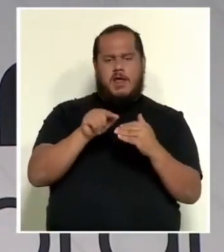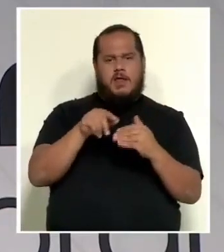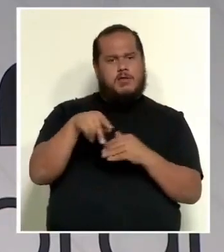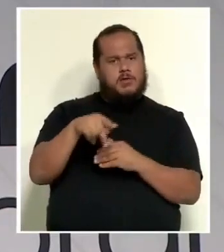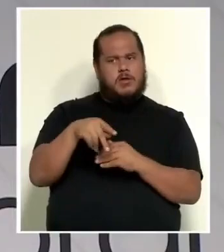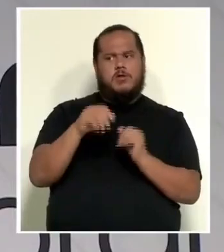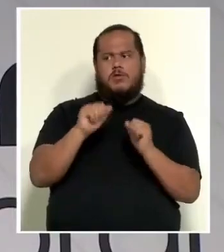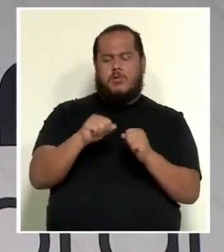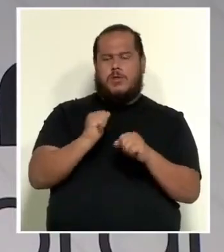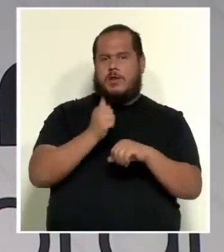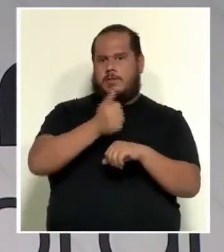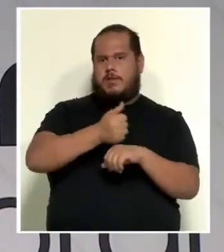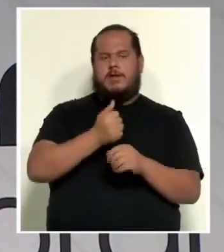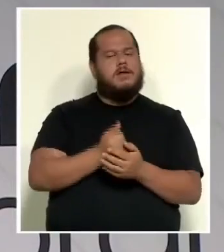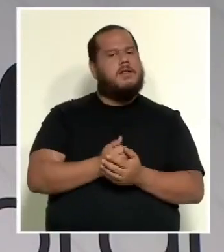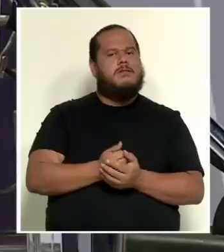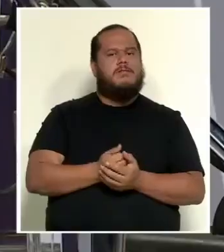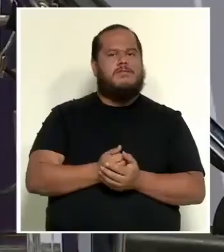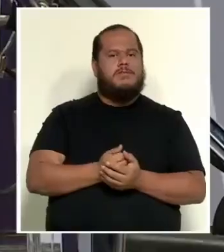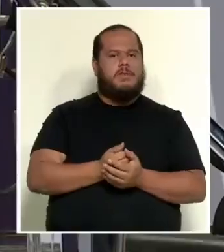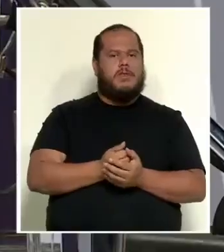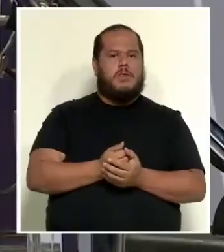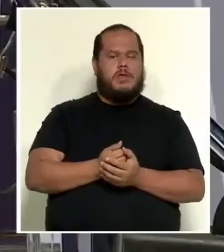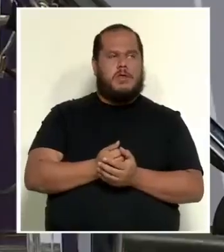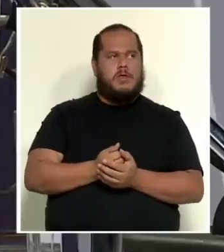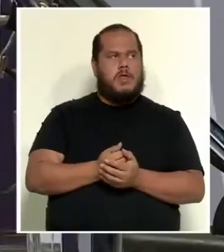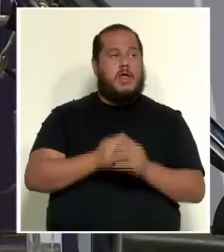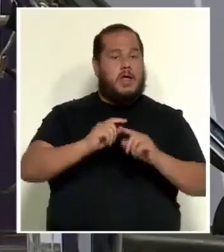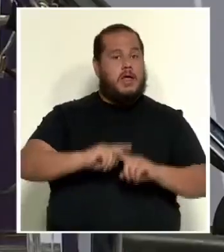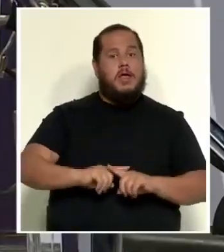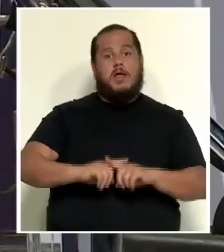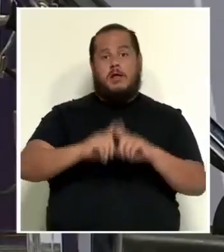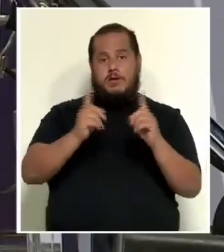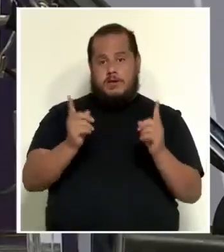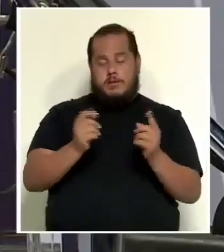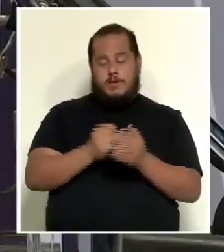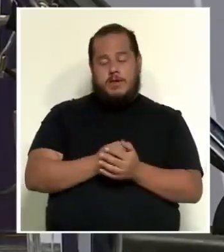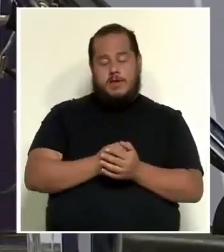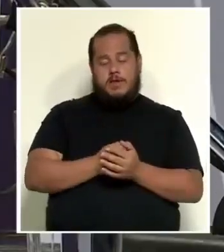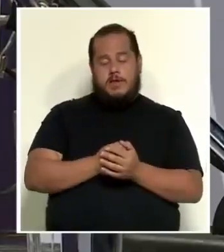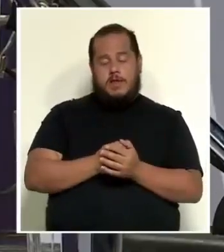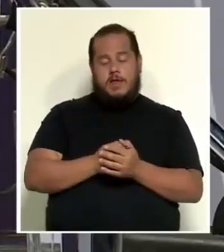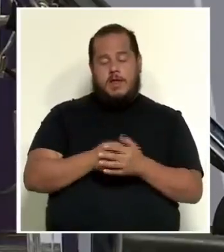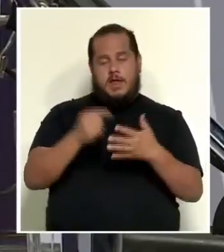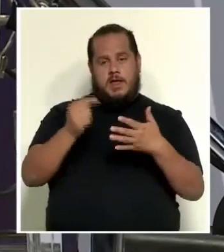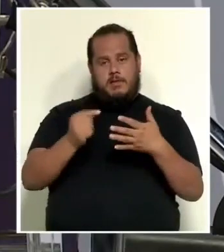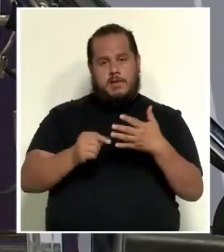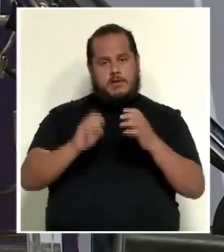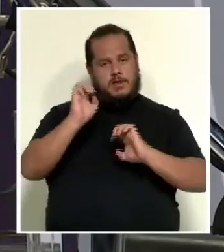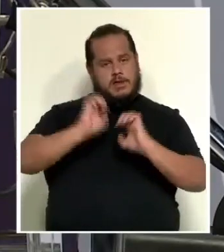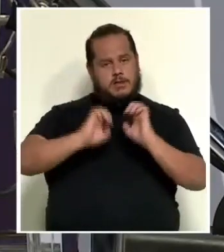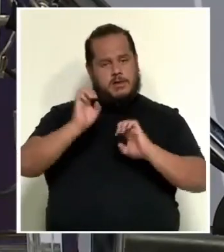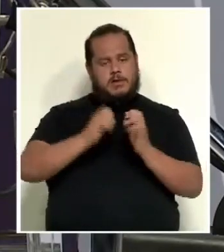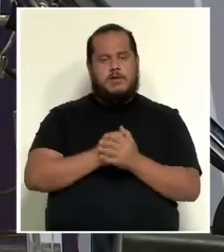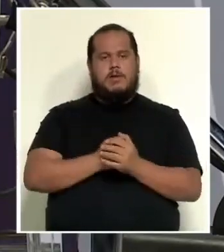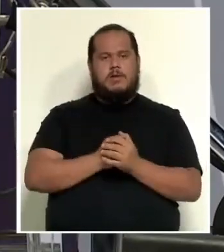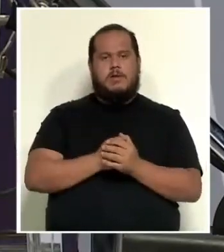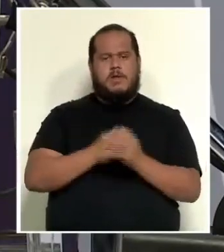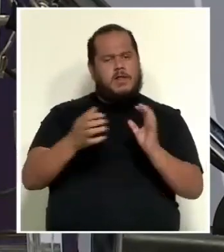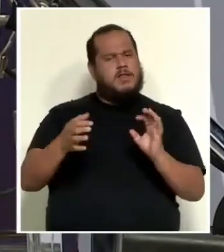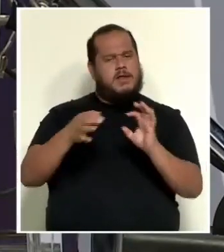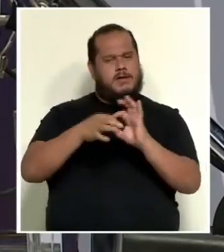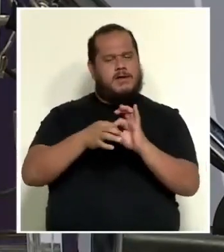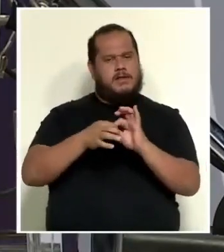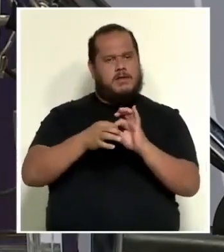riesgos podrían plantearse. Sí. Los diferentes, digamos, factores de evaluación se